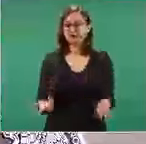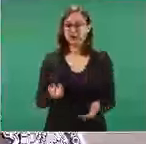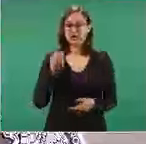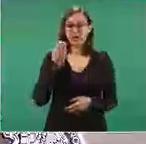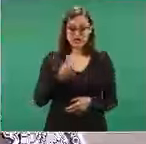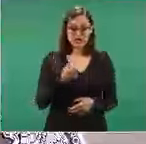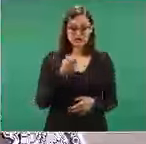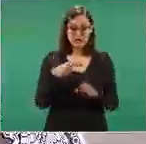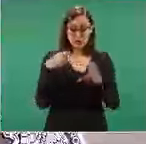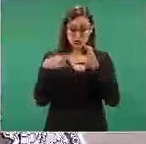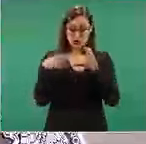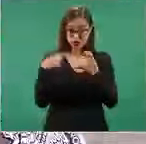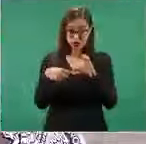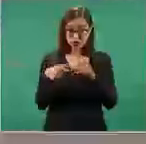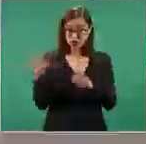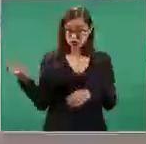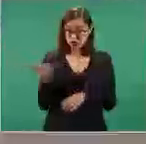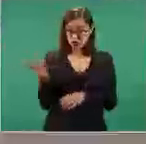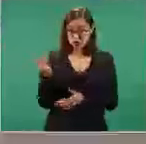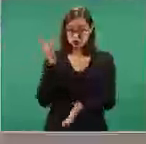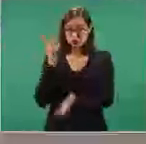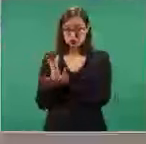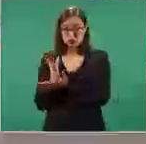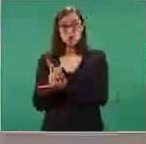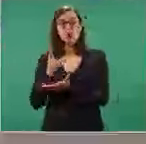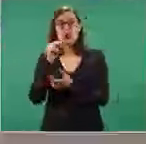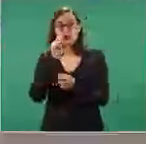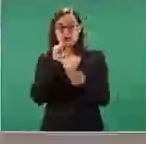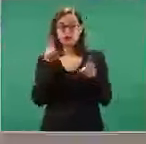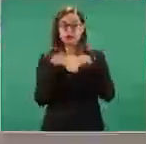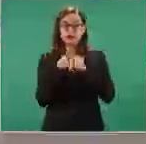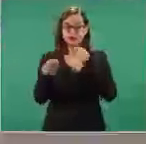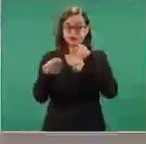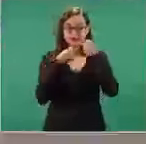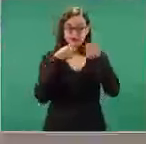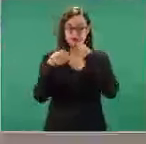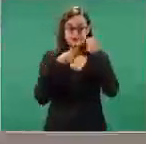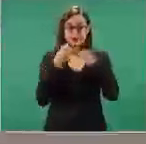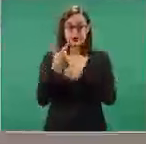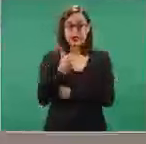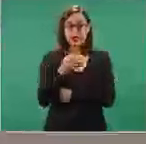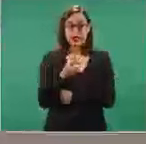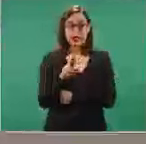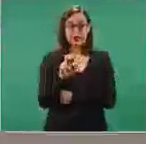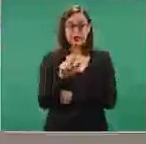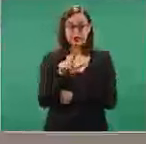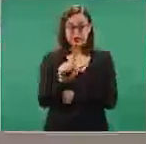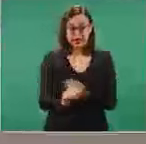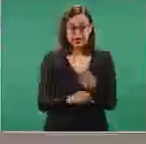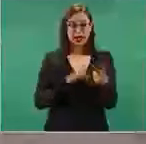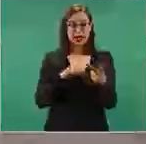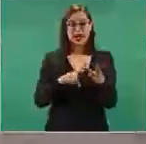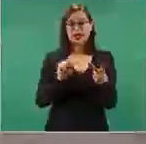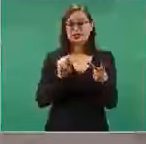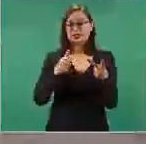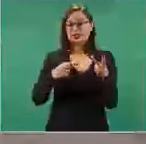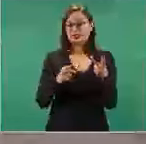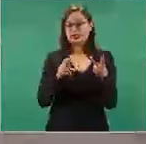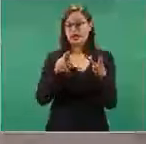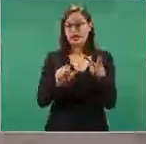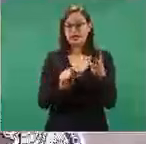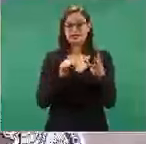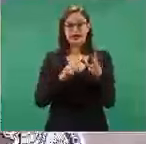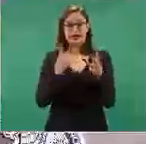cuentas, sino también por periodistas como Gabriela Barkentin, conductora de W Radio, Sandra Romandía,